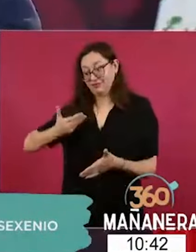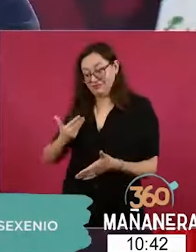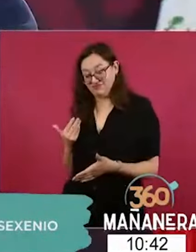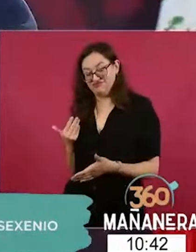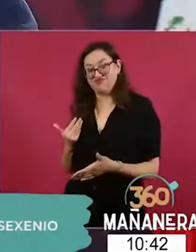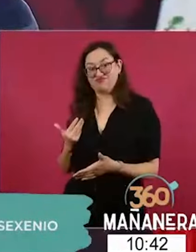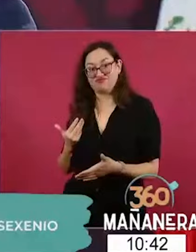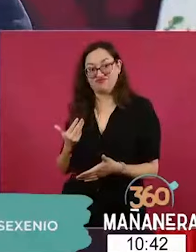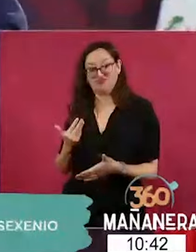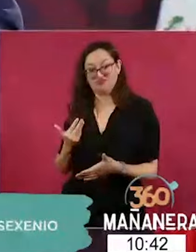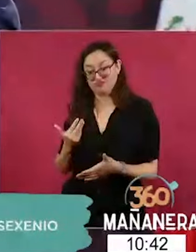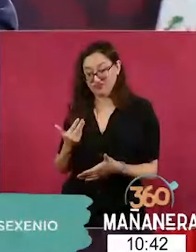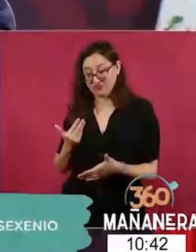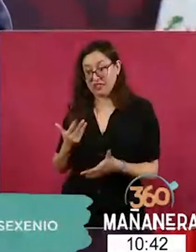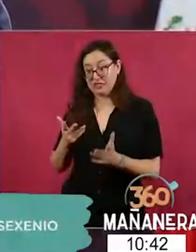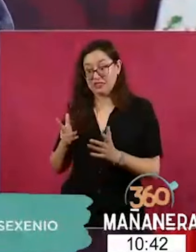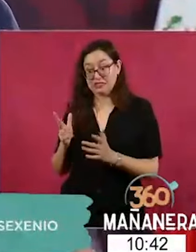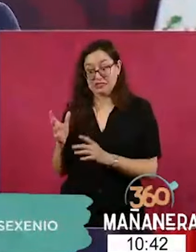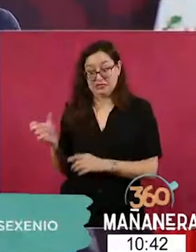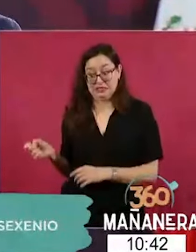hizo las reformas